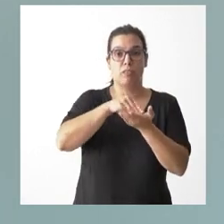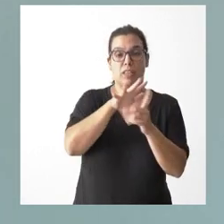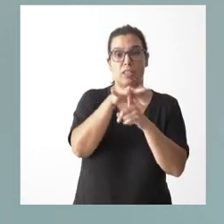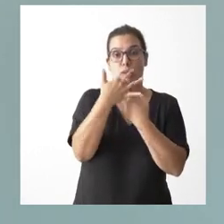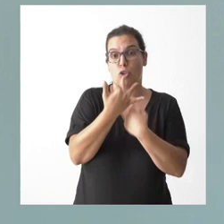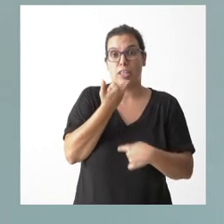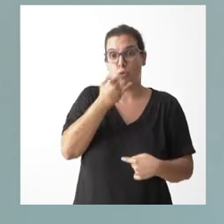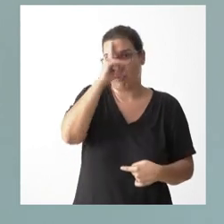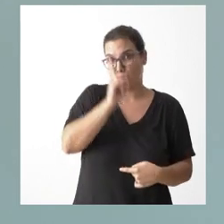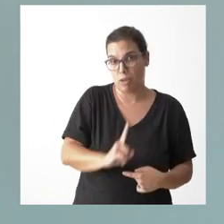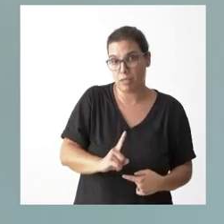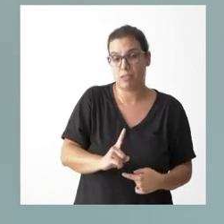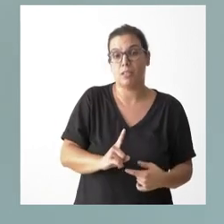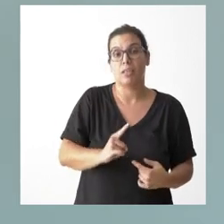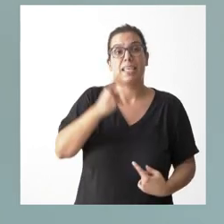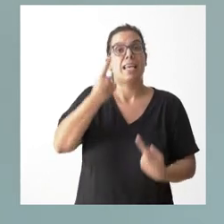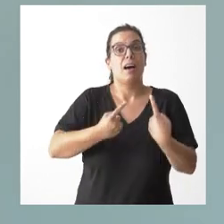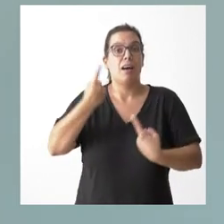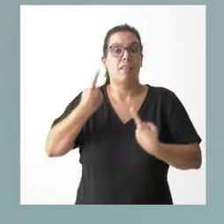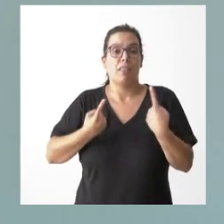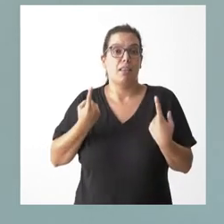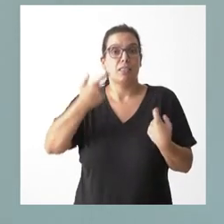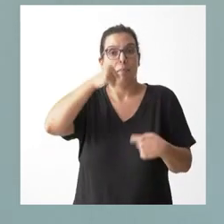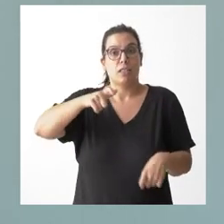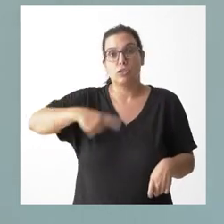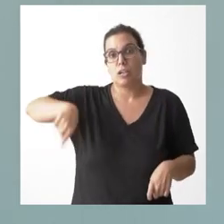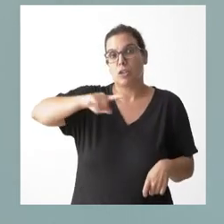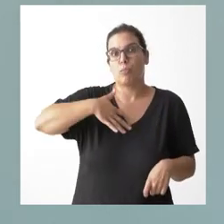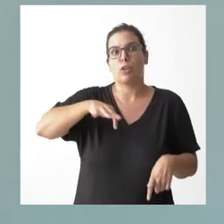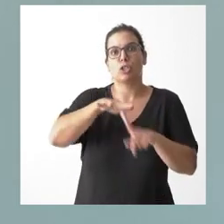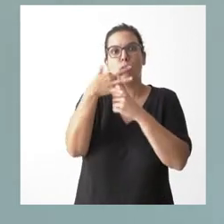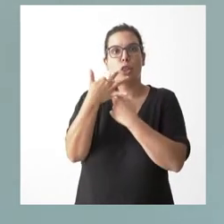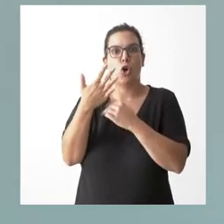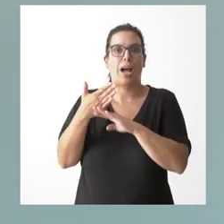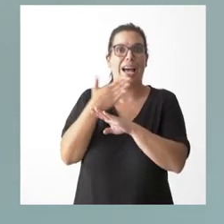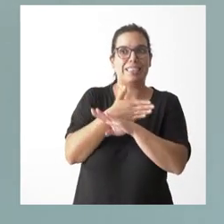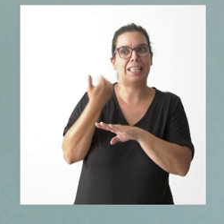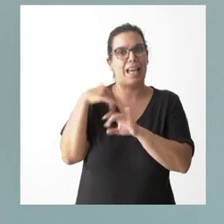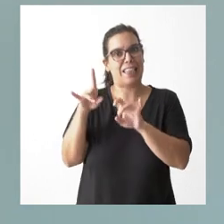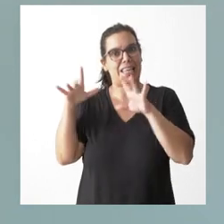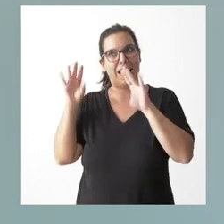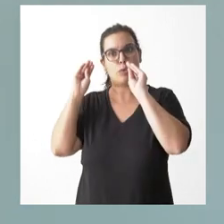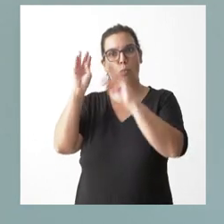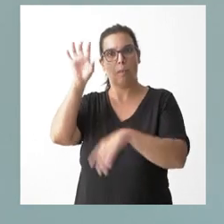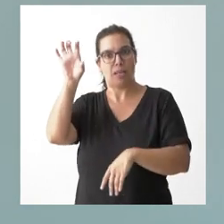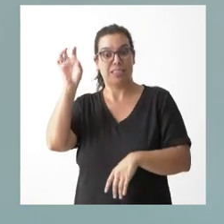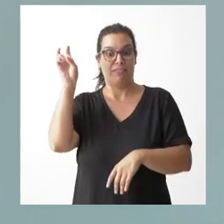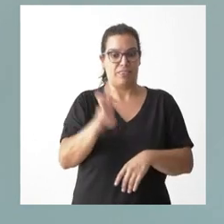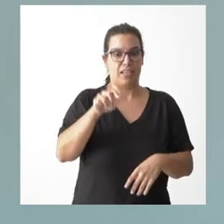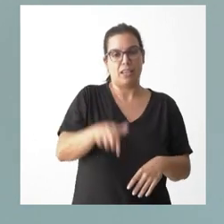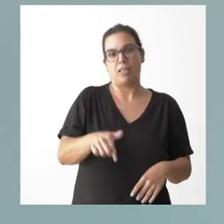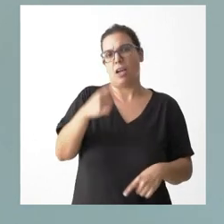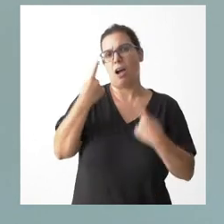nuestro idioma y en otros casos son personas que tenían algunas circunstancias previas en su país de origen, algunas de ellas las hemos